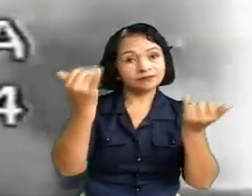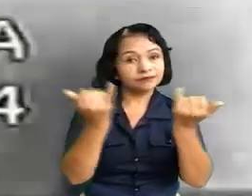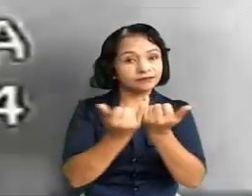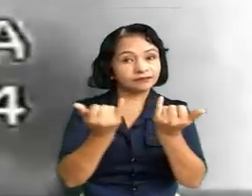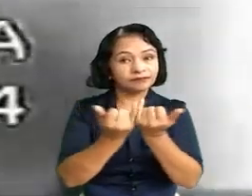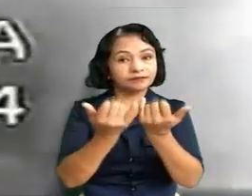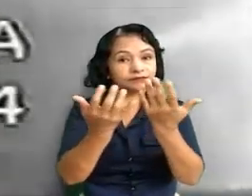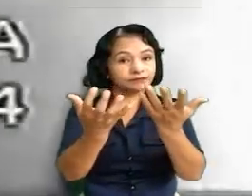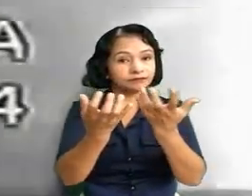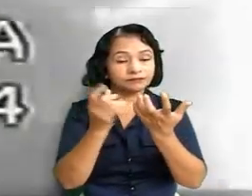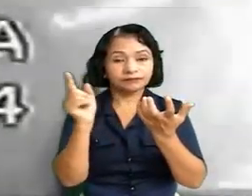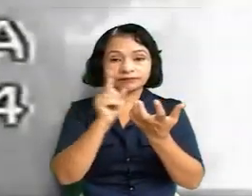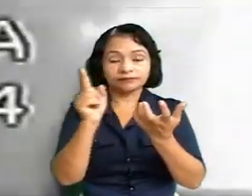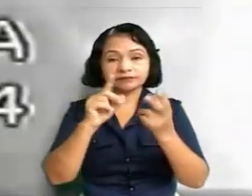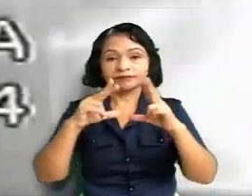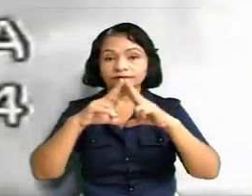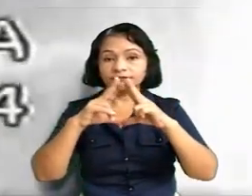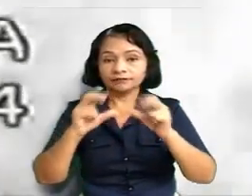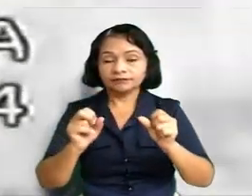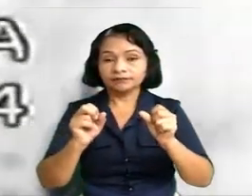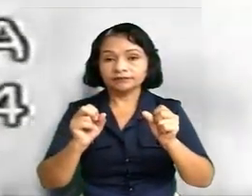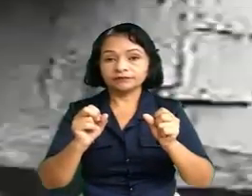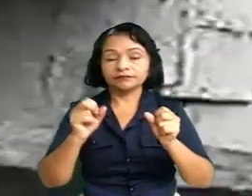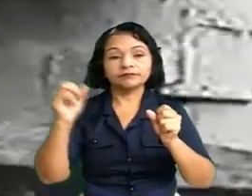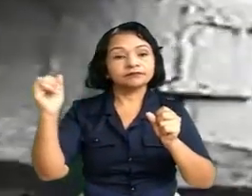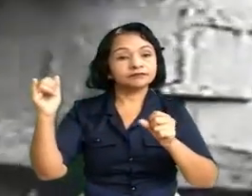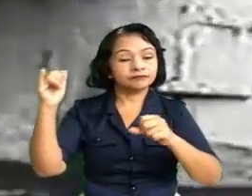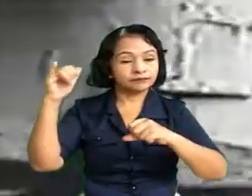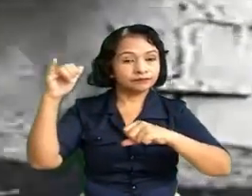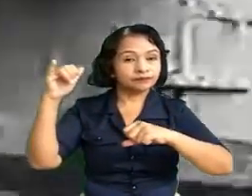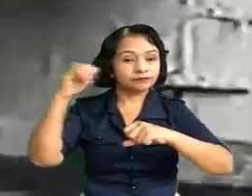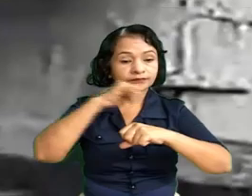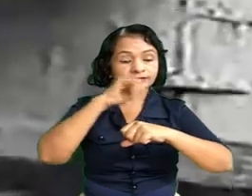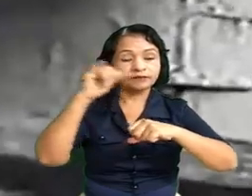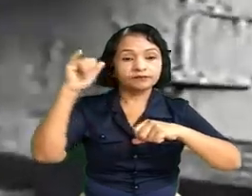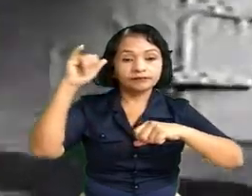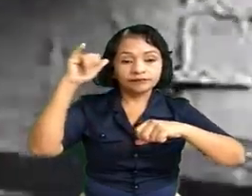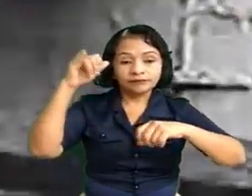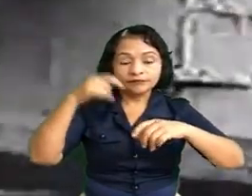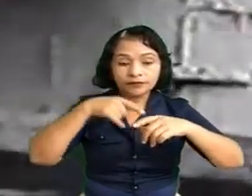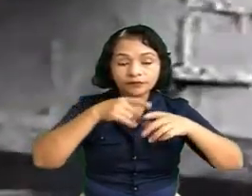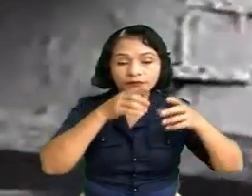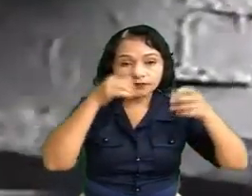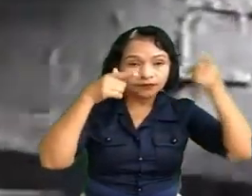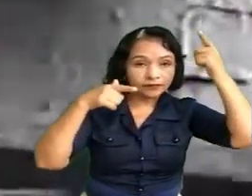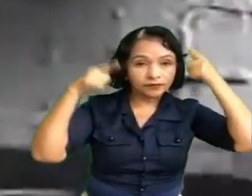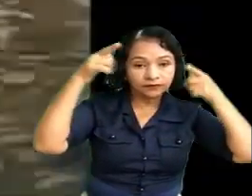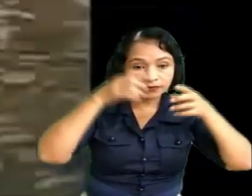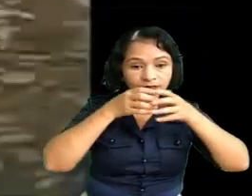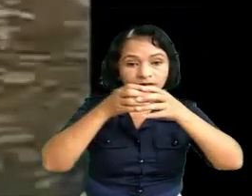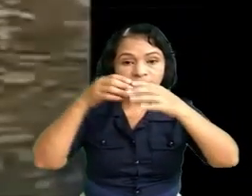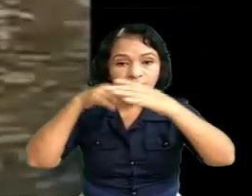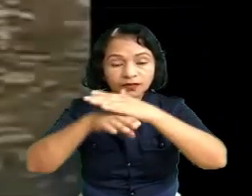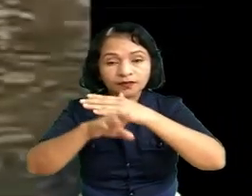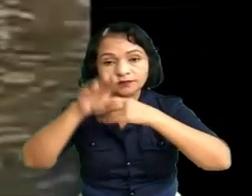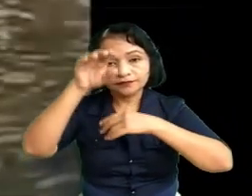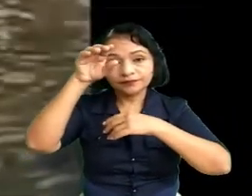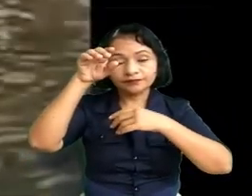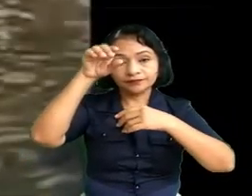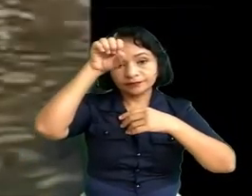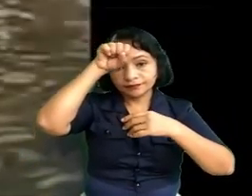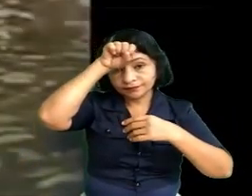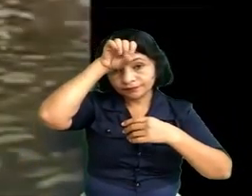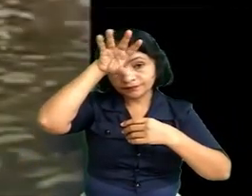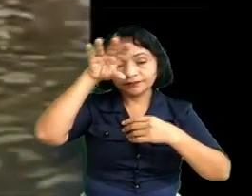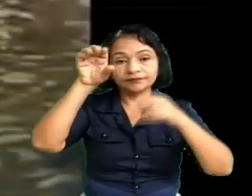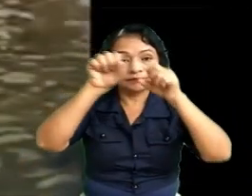no quería para nuestro país. Por eso él viene a la mina San Albino a organizar a los mineros. Él viene muy consciente